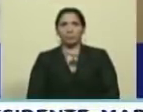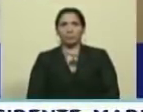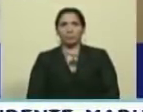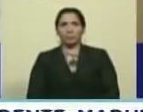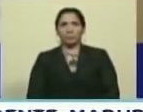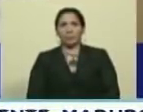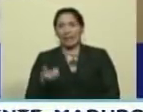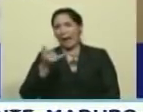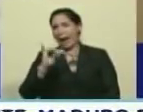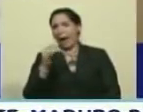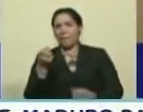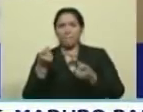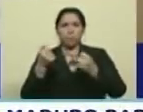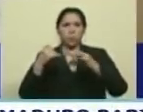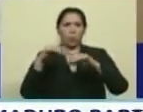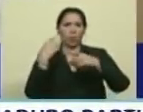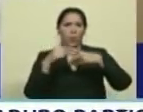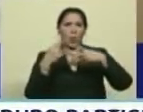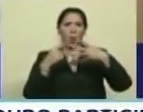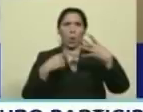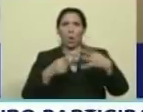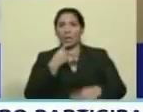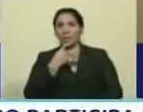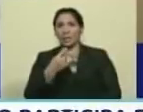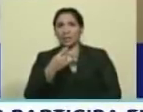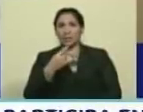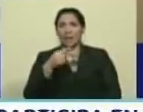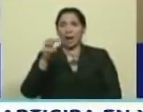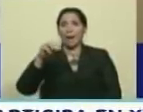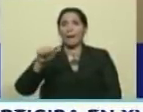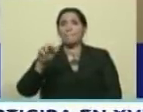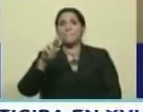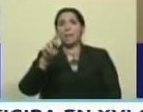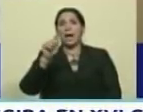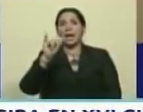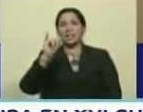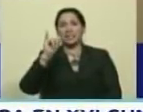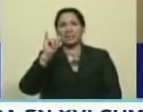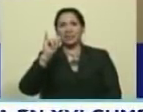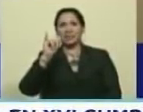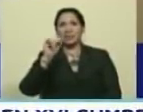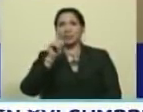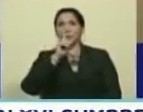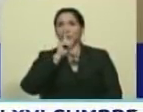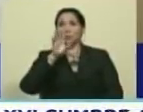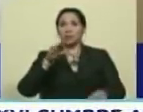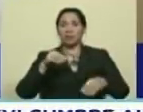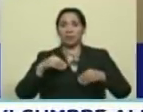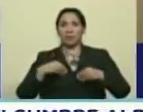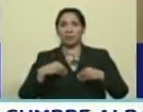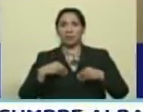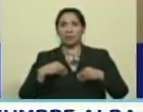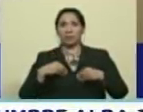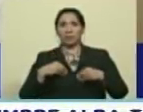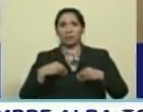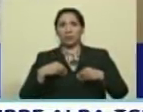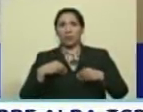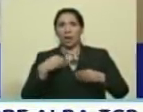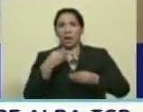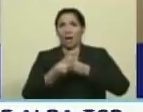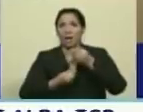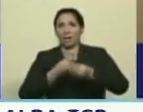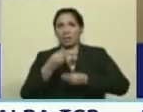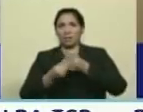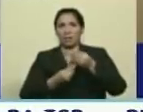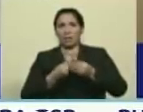Hay muchas cosas que, como decía José Martí, en silencio han tenido que ser, y son,